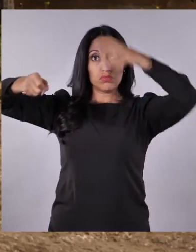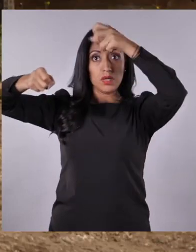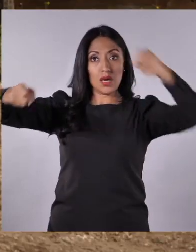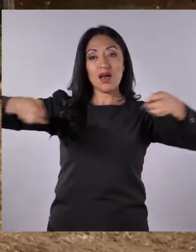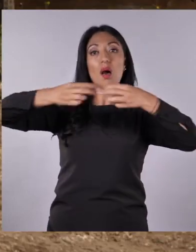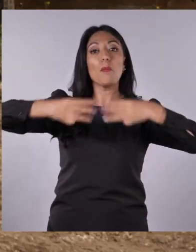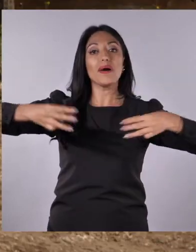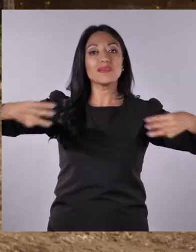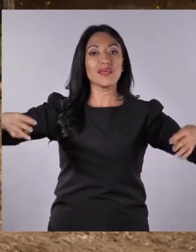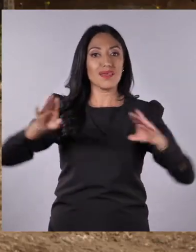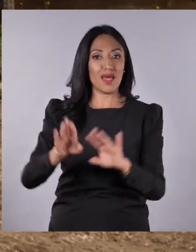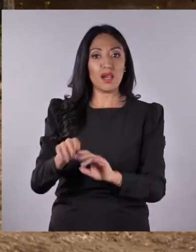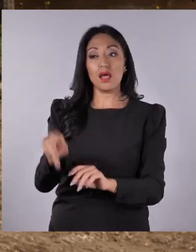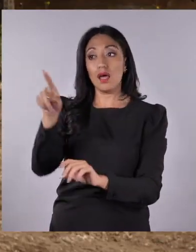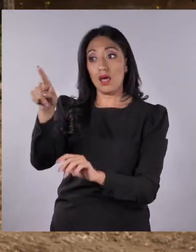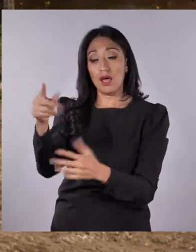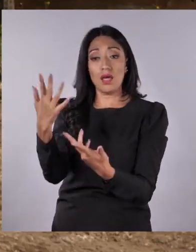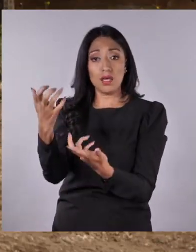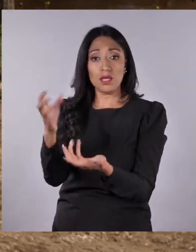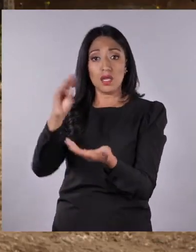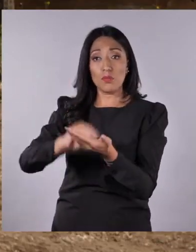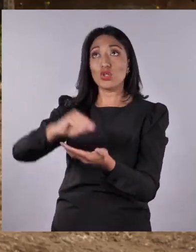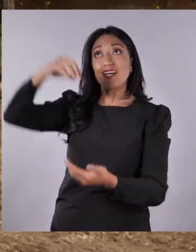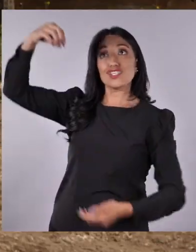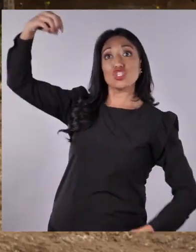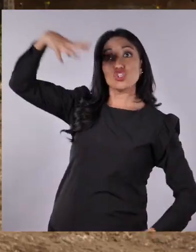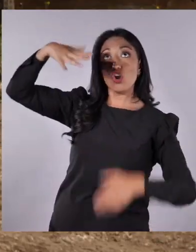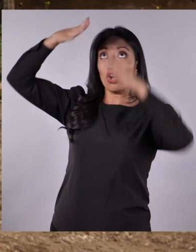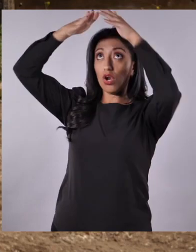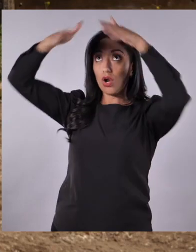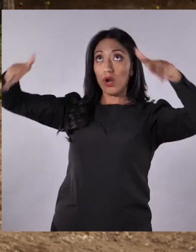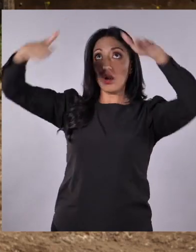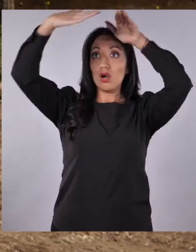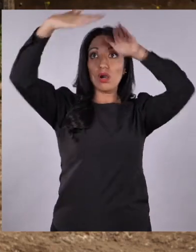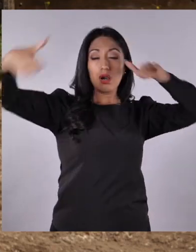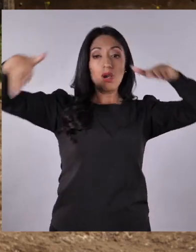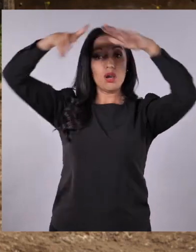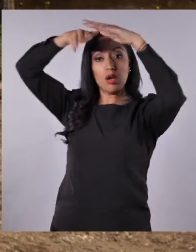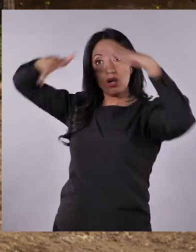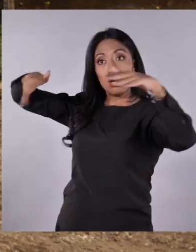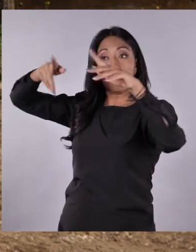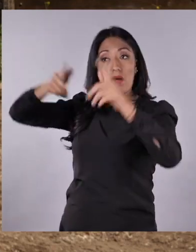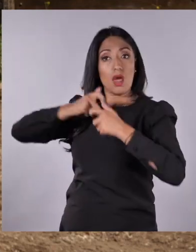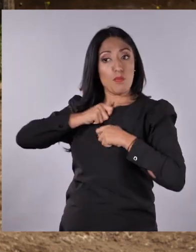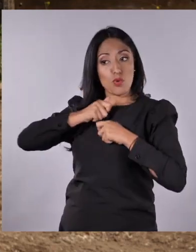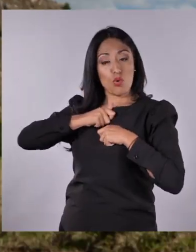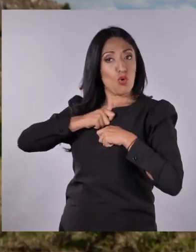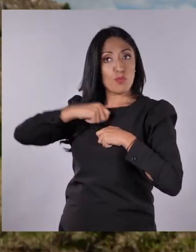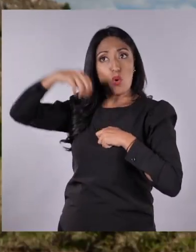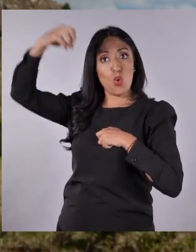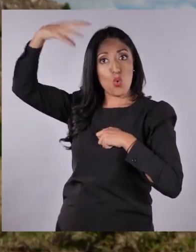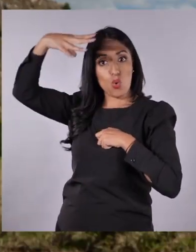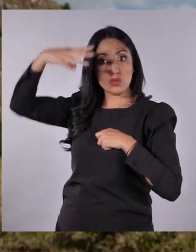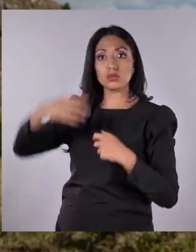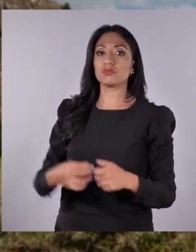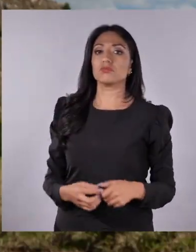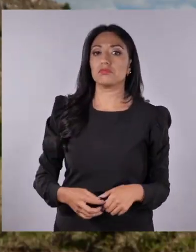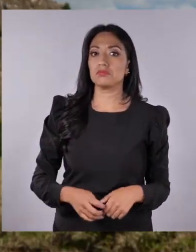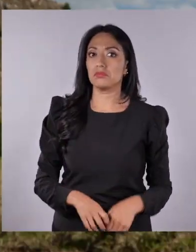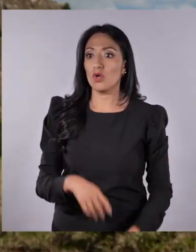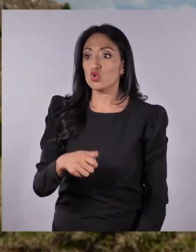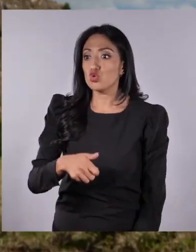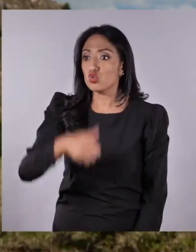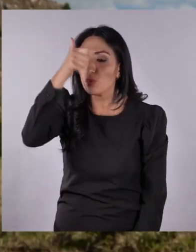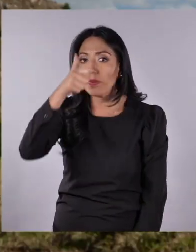guadúa. Es que los que vivirán ahí quieren poner paneles solares en el techo para ser autosustentables. Esta técnica